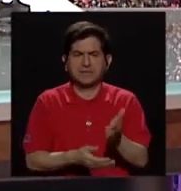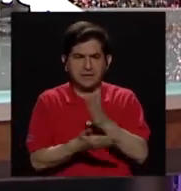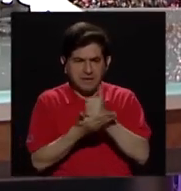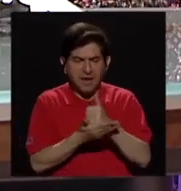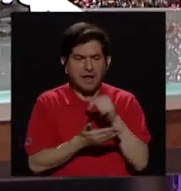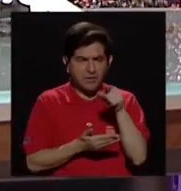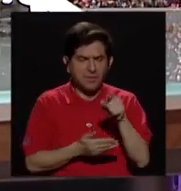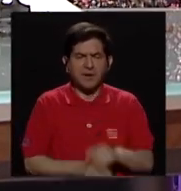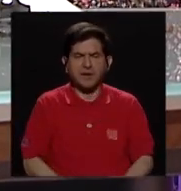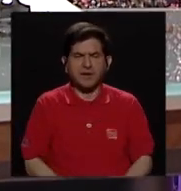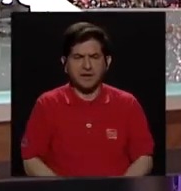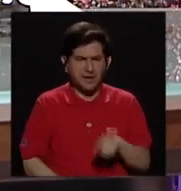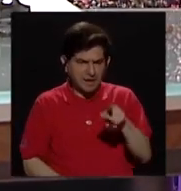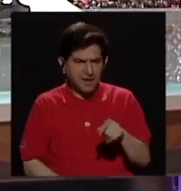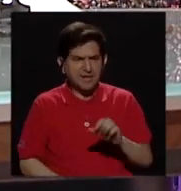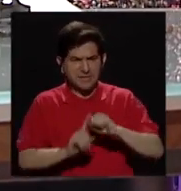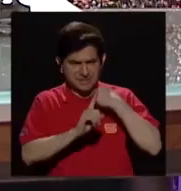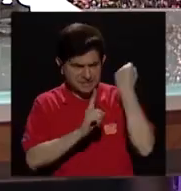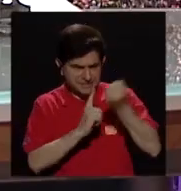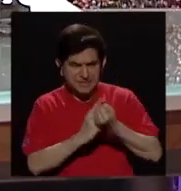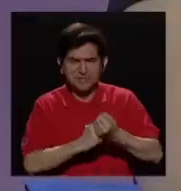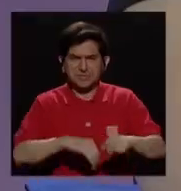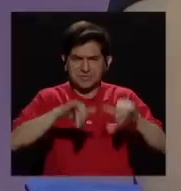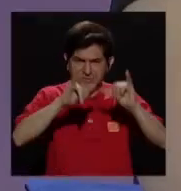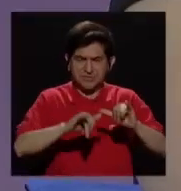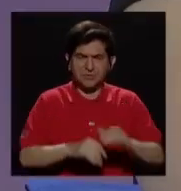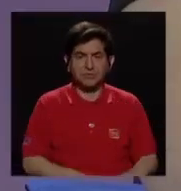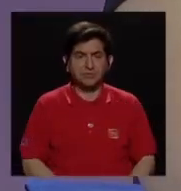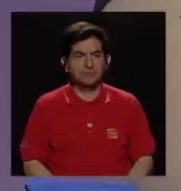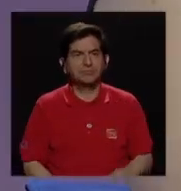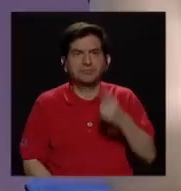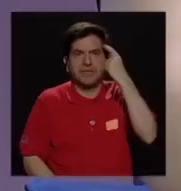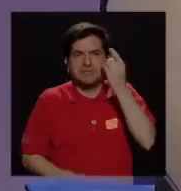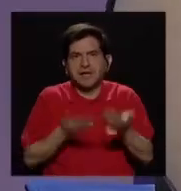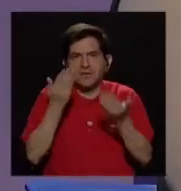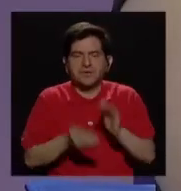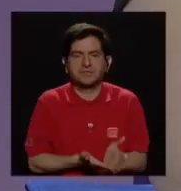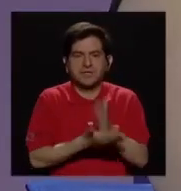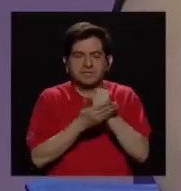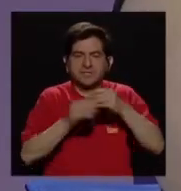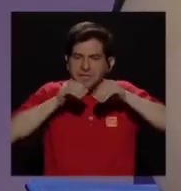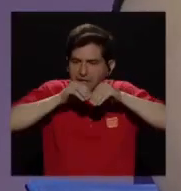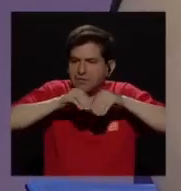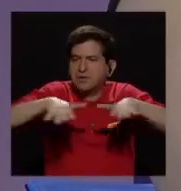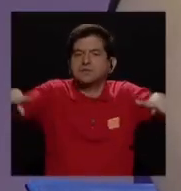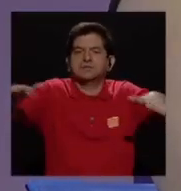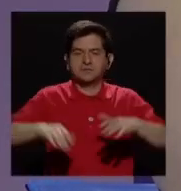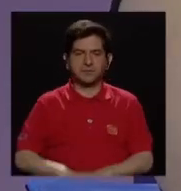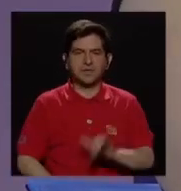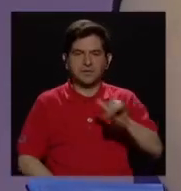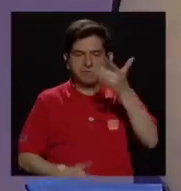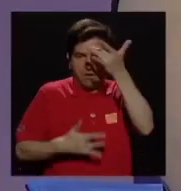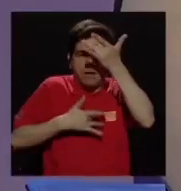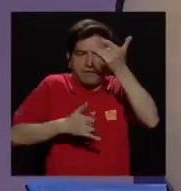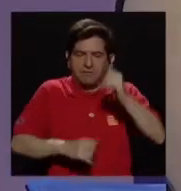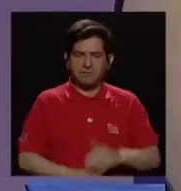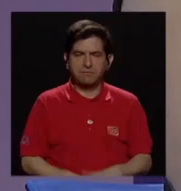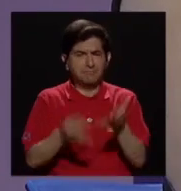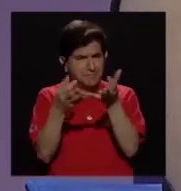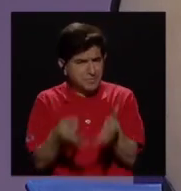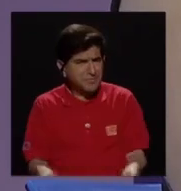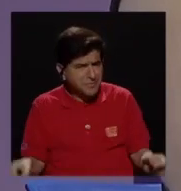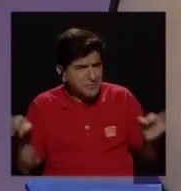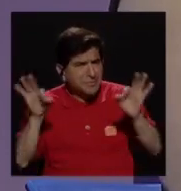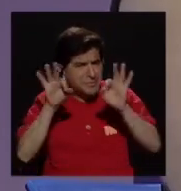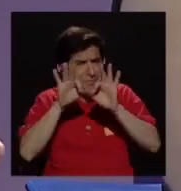haga así, como si fuera algo que se hace, que se contagia. Y entonces yo creo que en esa parte es muy